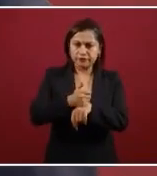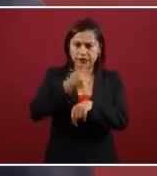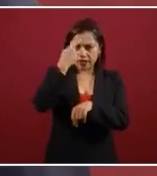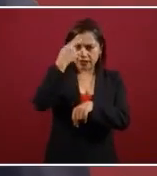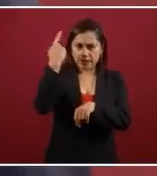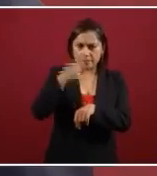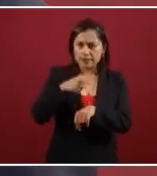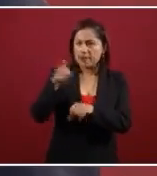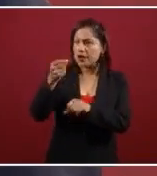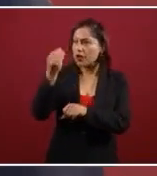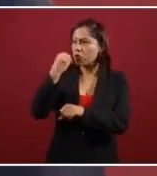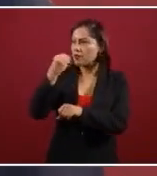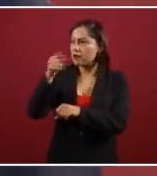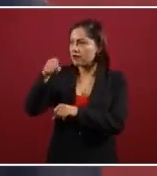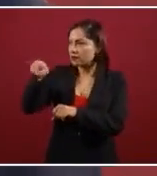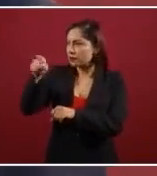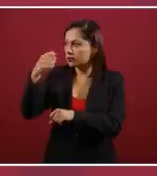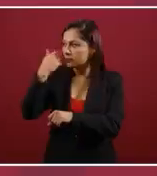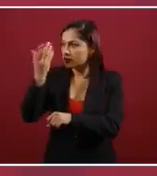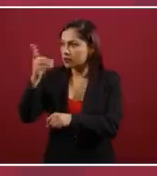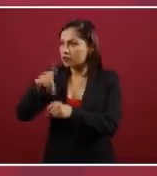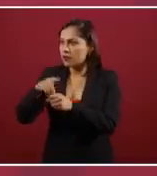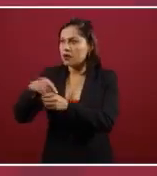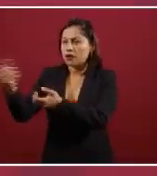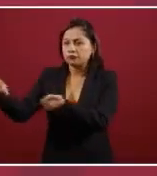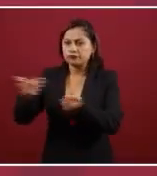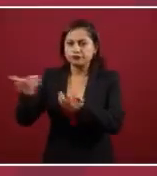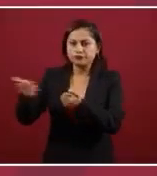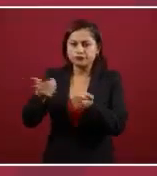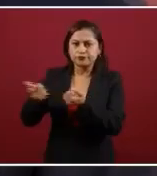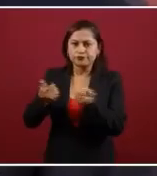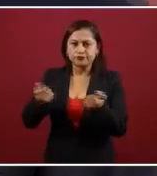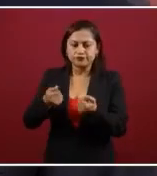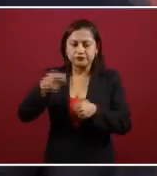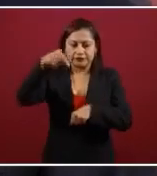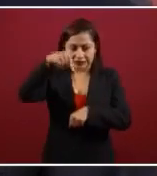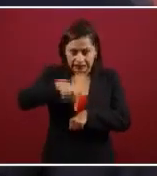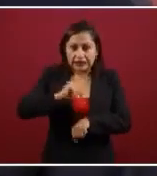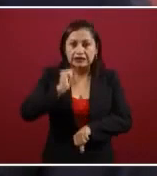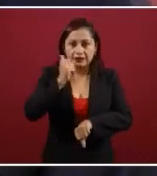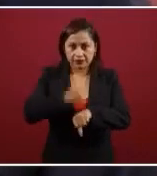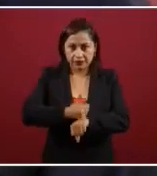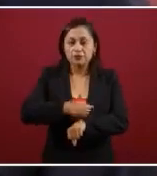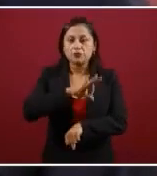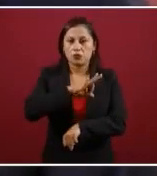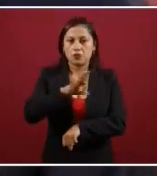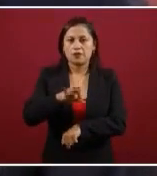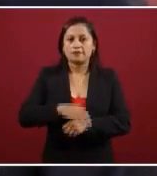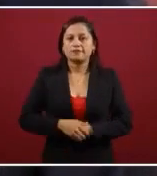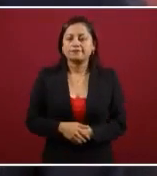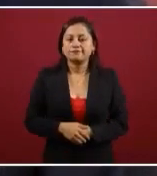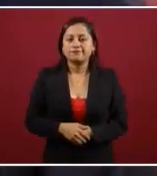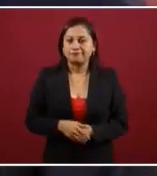llega a otorgar sus apoyos. Bueno, lo hemos visto en el caso de los terremotos.